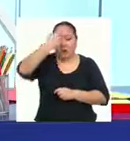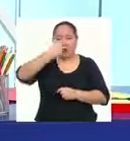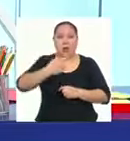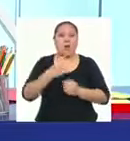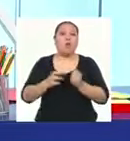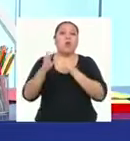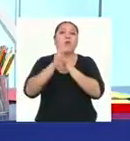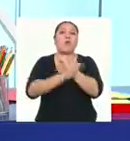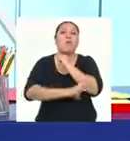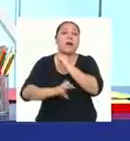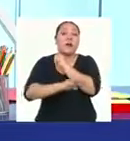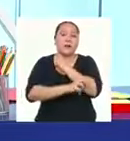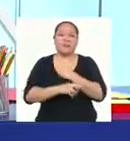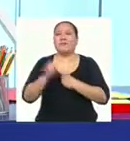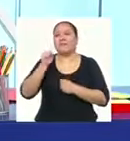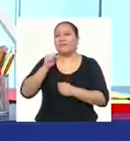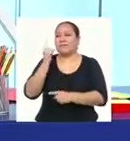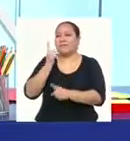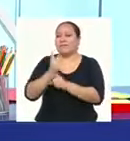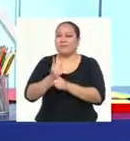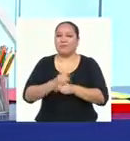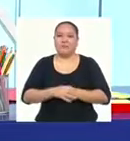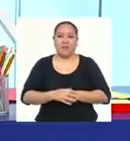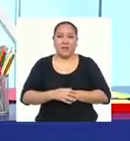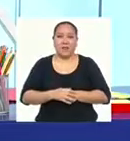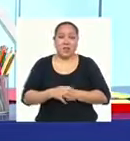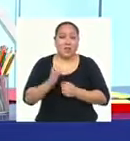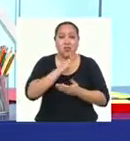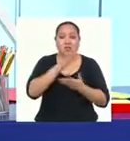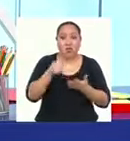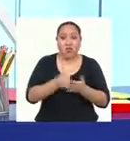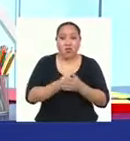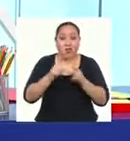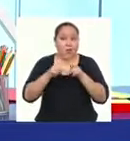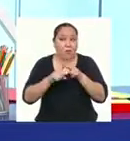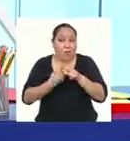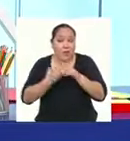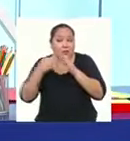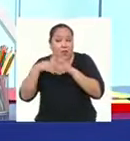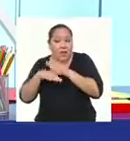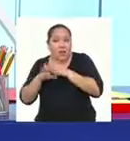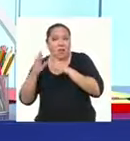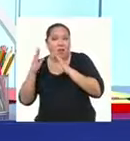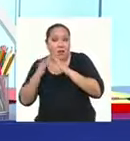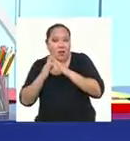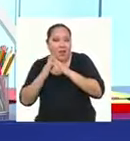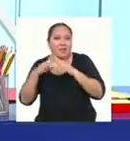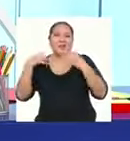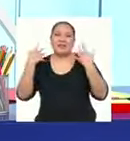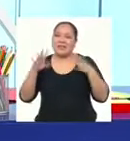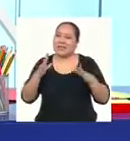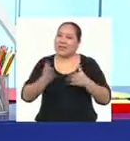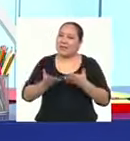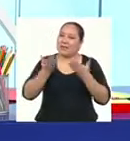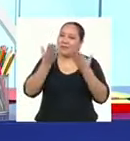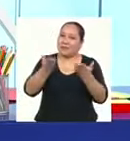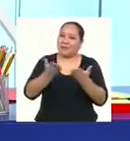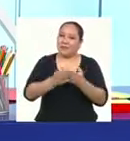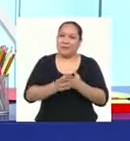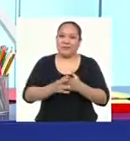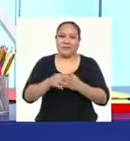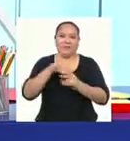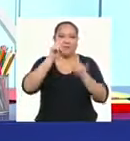país. Es verdad. Y como todo empieza en casa, creo que ya podemos pasar a la